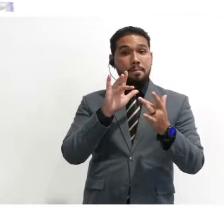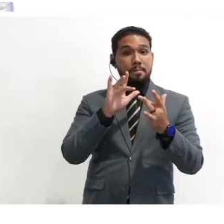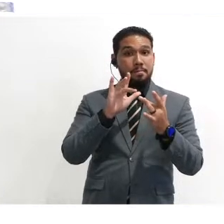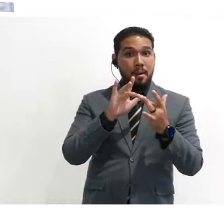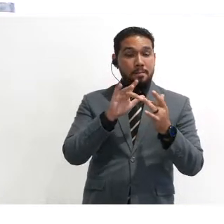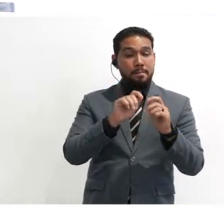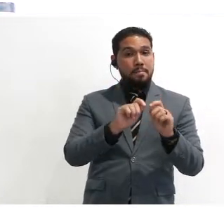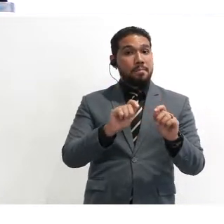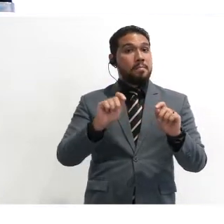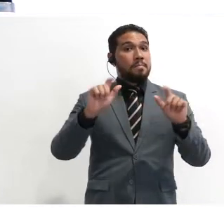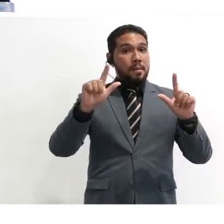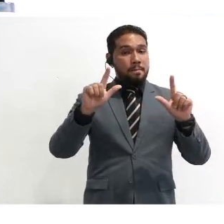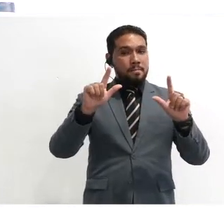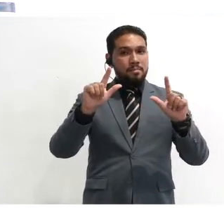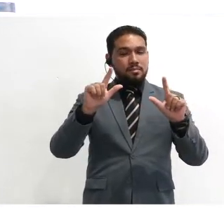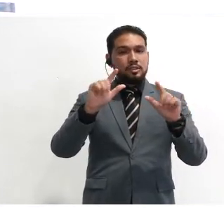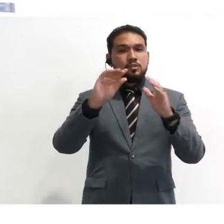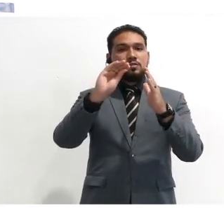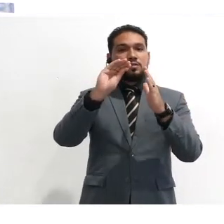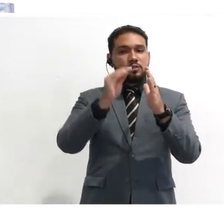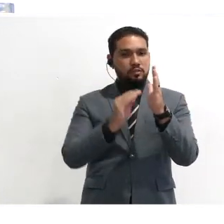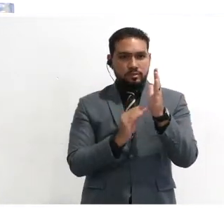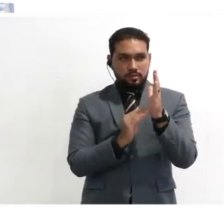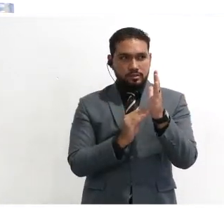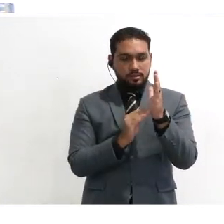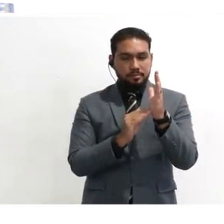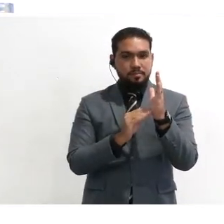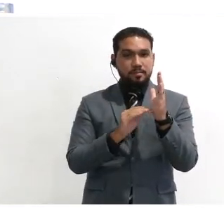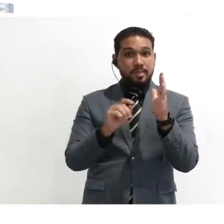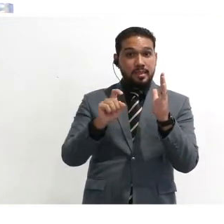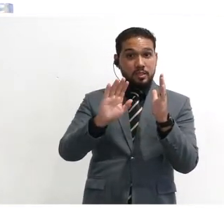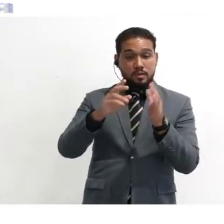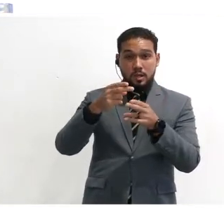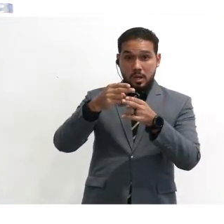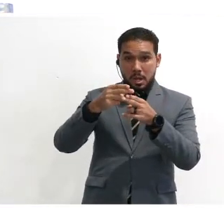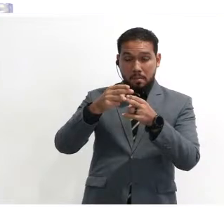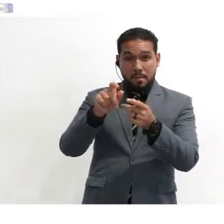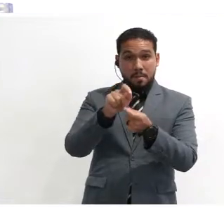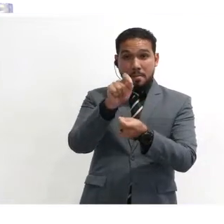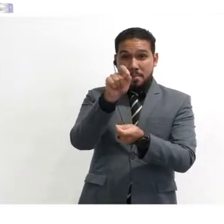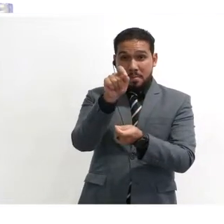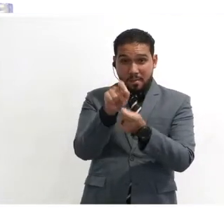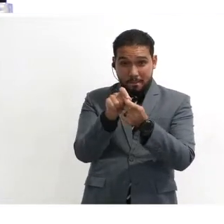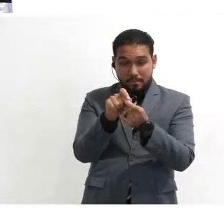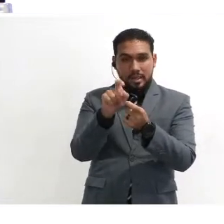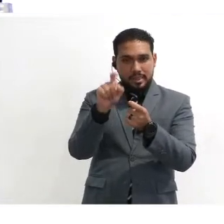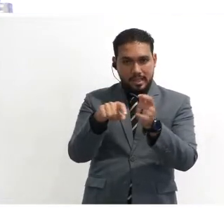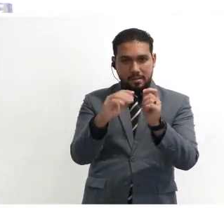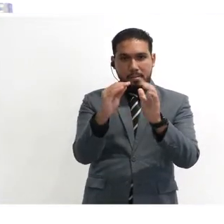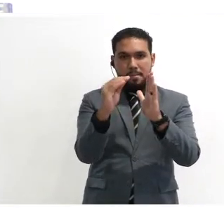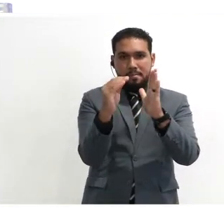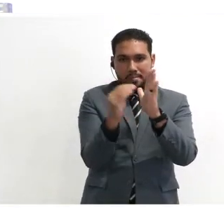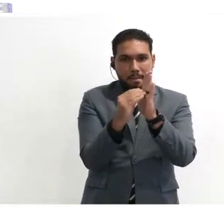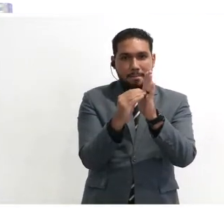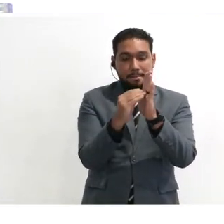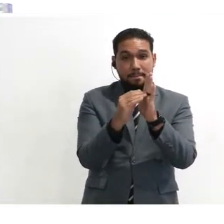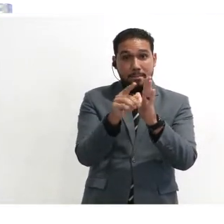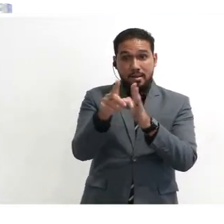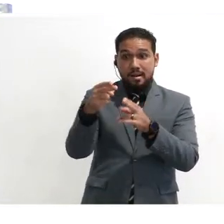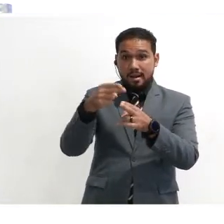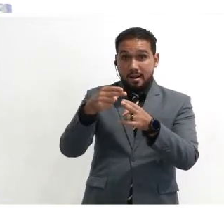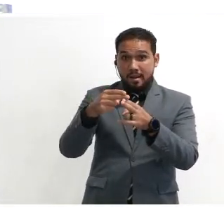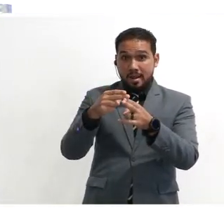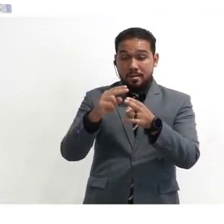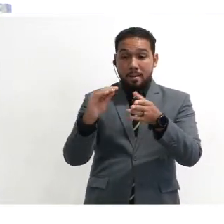nombre completo correctamente para que a nombre, precisamente el nombre que ustedes coloquen allí, será el que saldrá